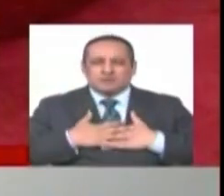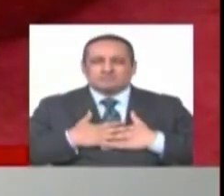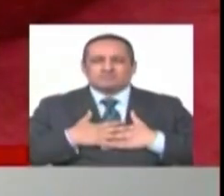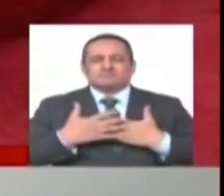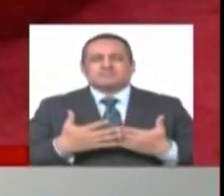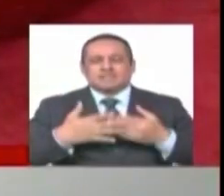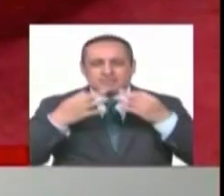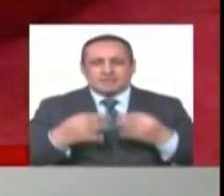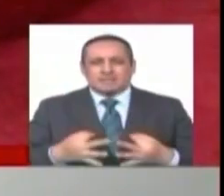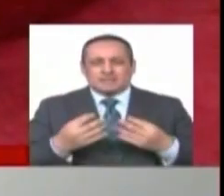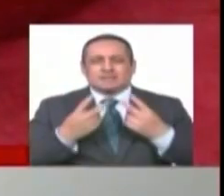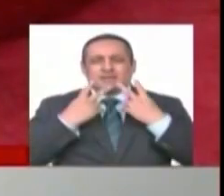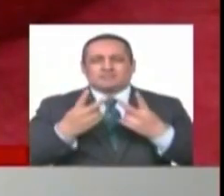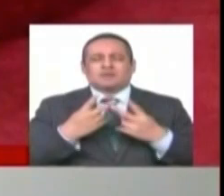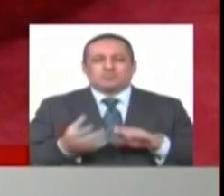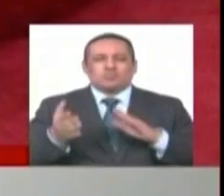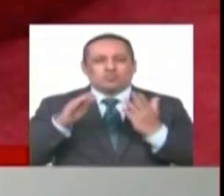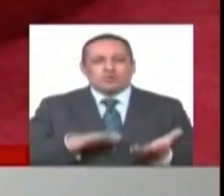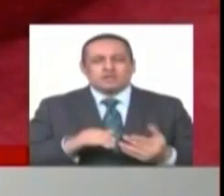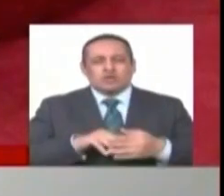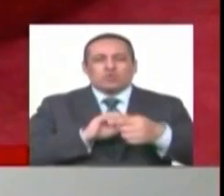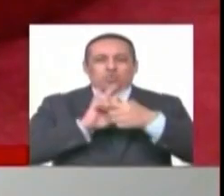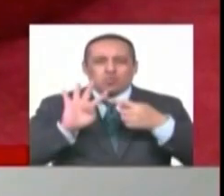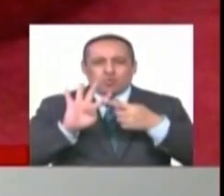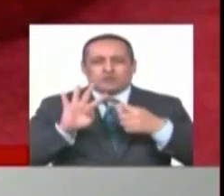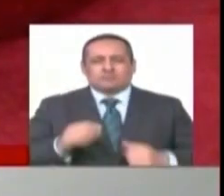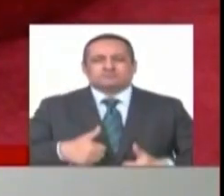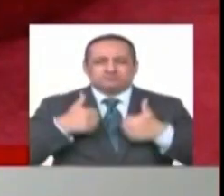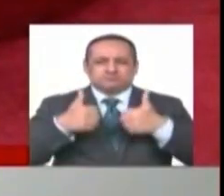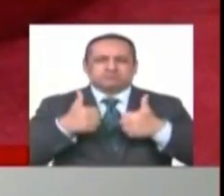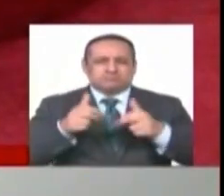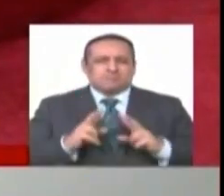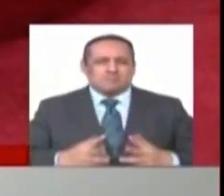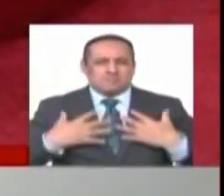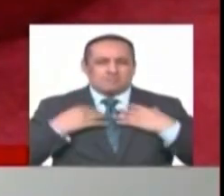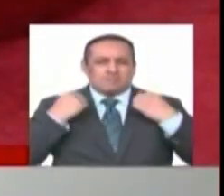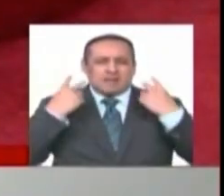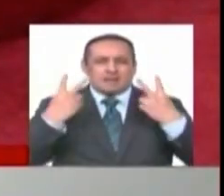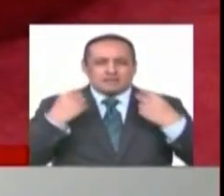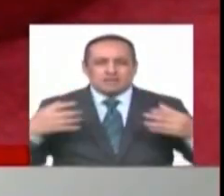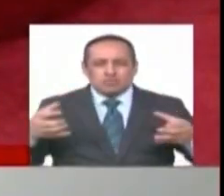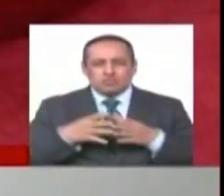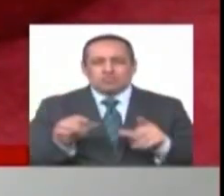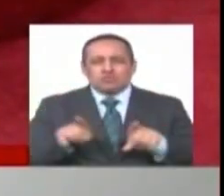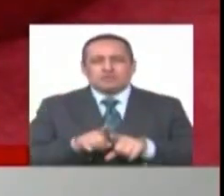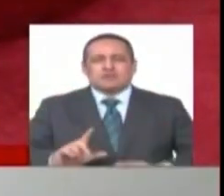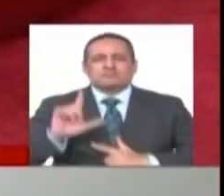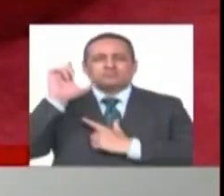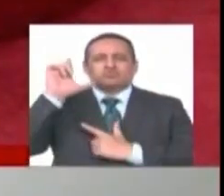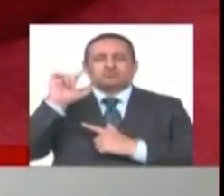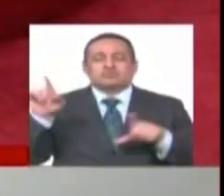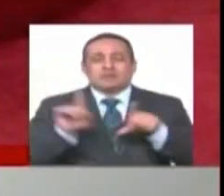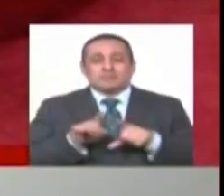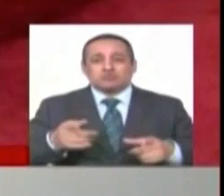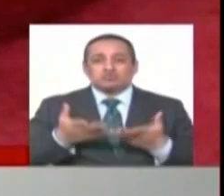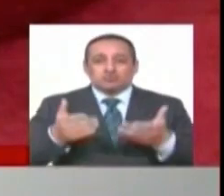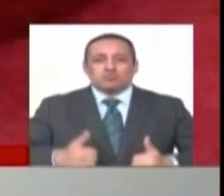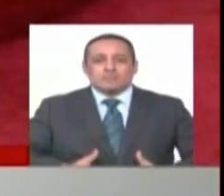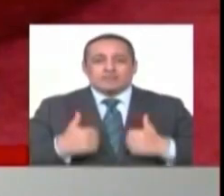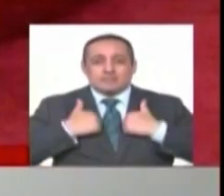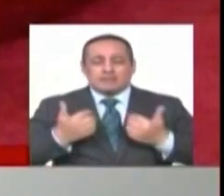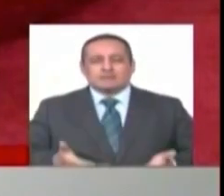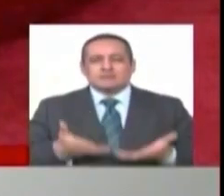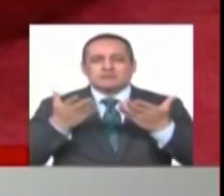que comentabas en el inicio de este enlace es la moción de censura que ya se presentó oficialmente contra